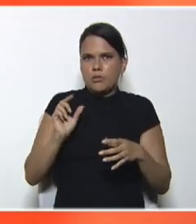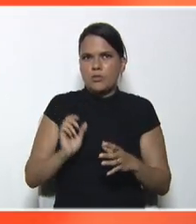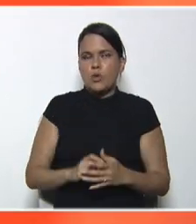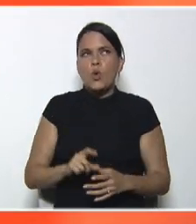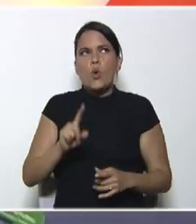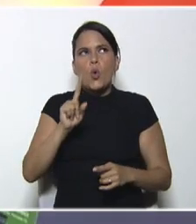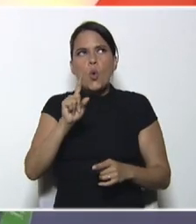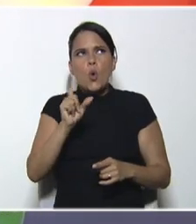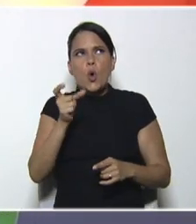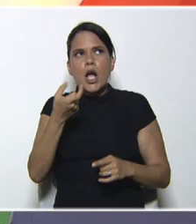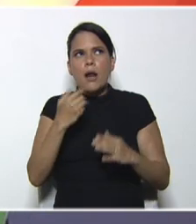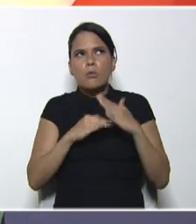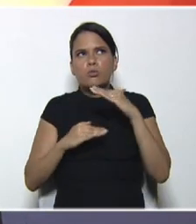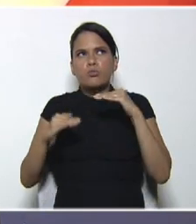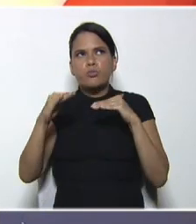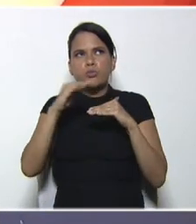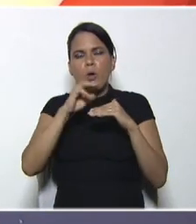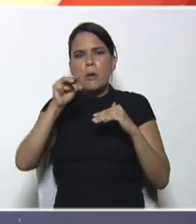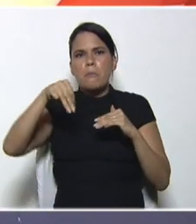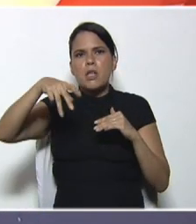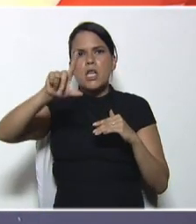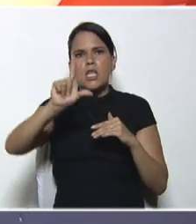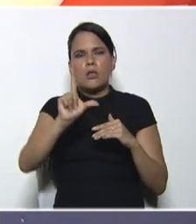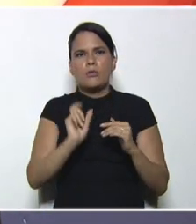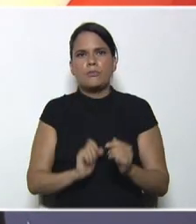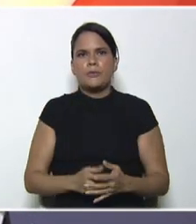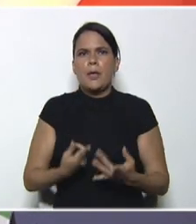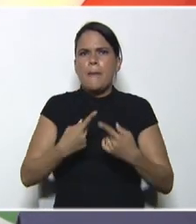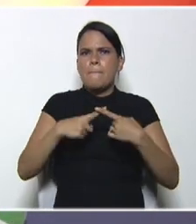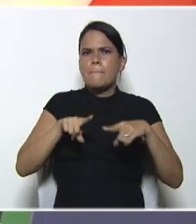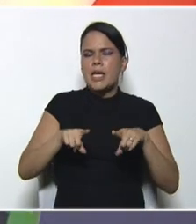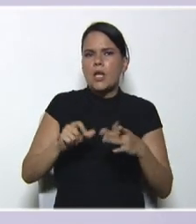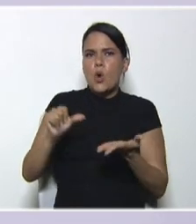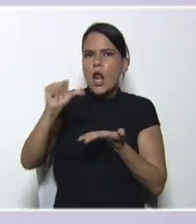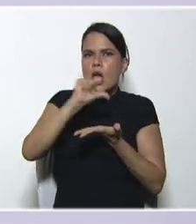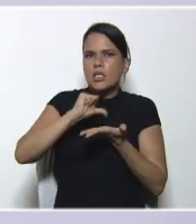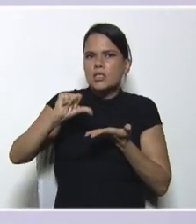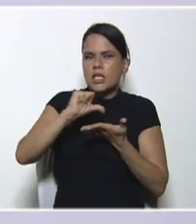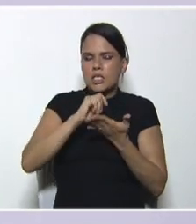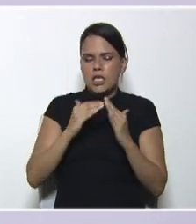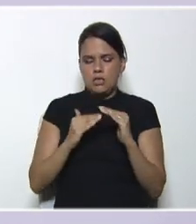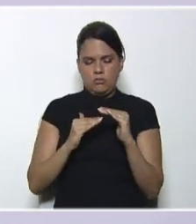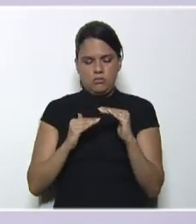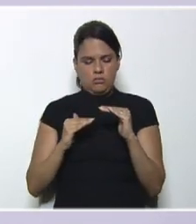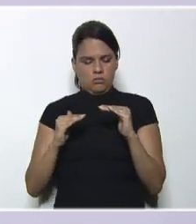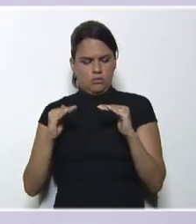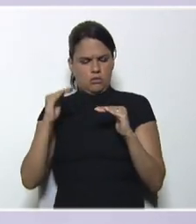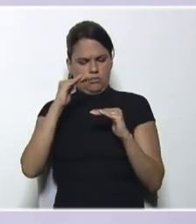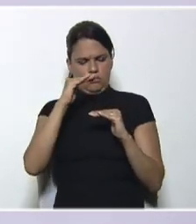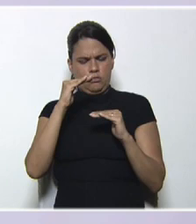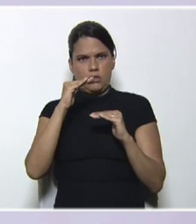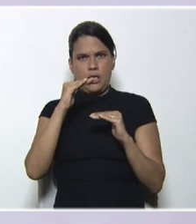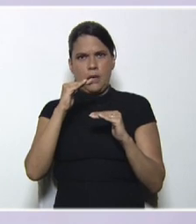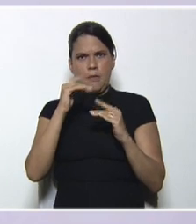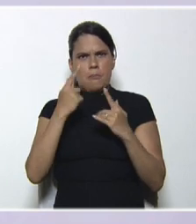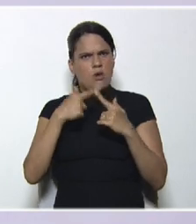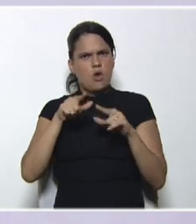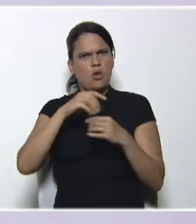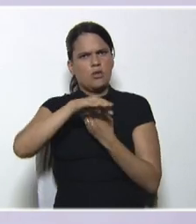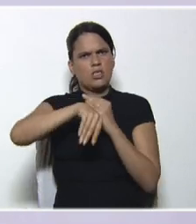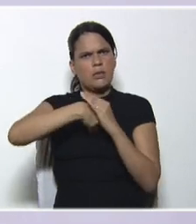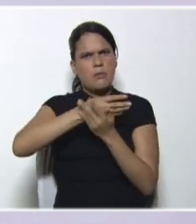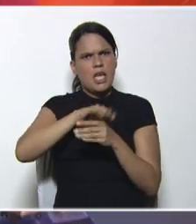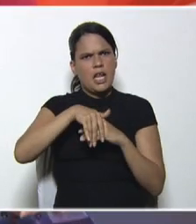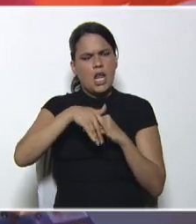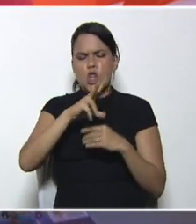mililitro. Ahora, pero el aceite se queda en la parte superior. Profe, pero es que ellos no se mezclan. No,